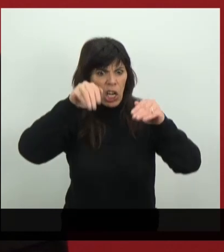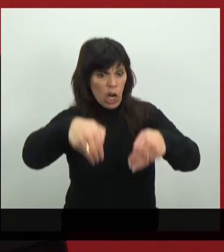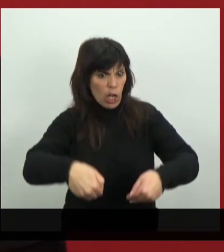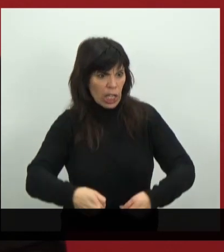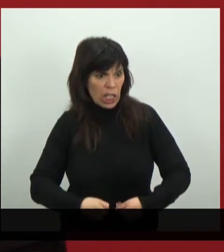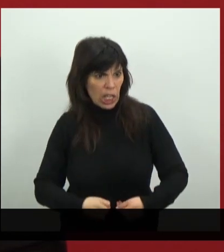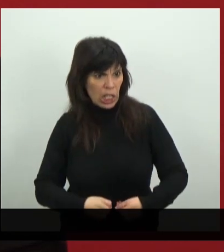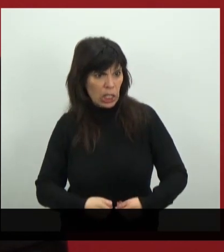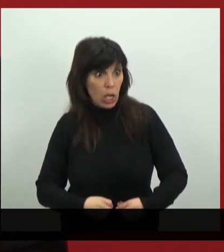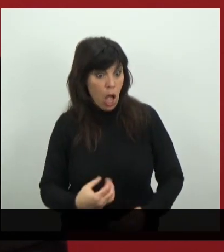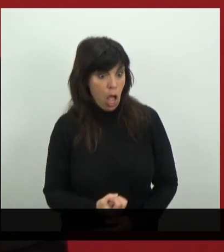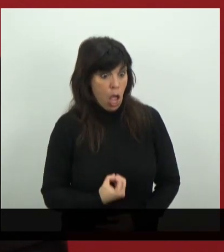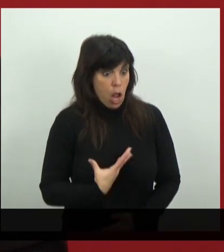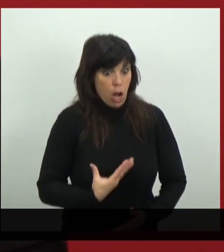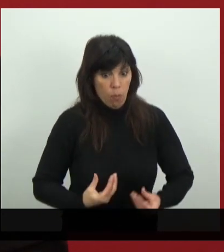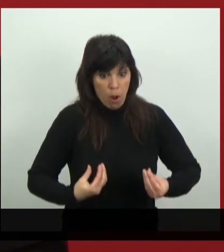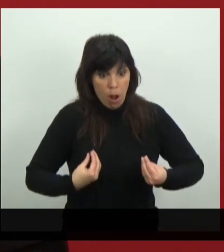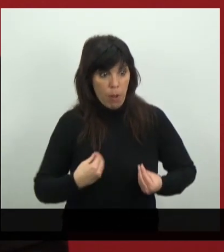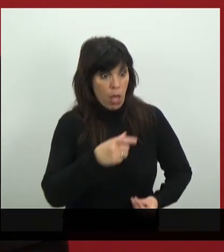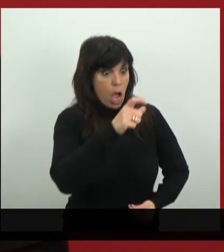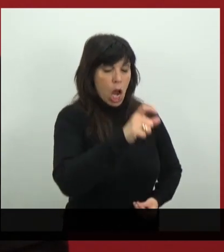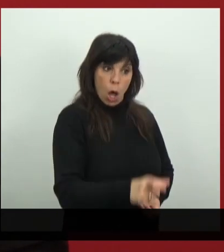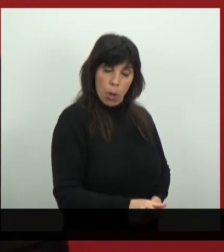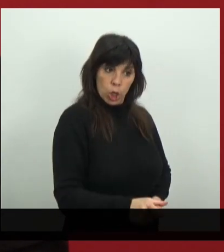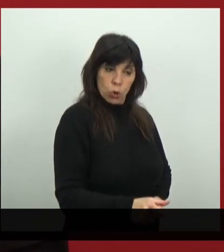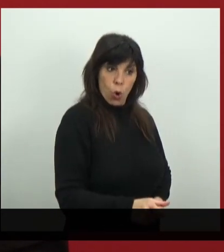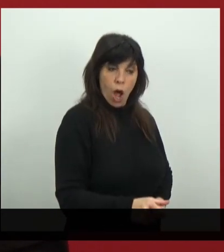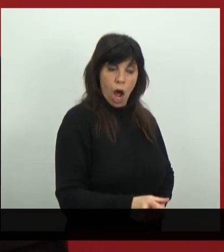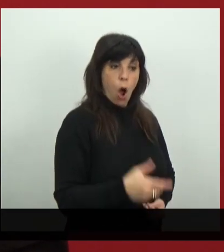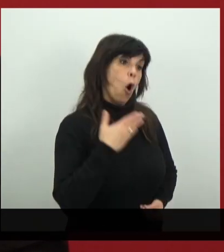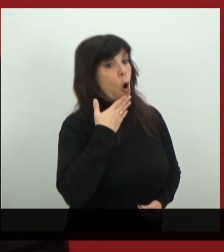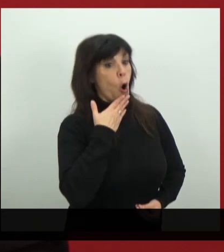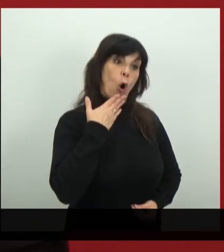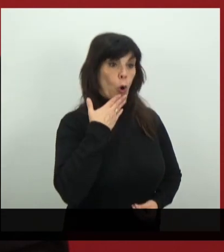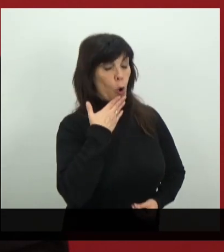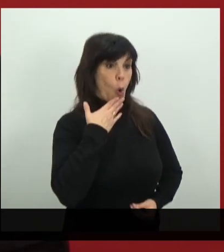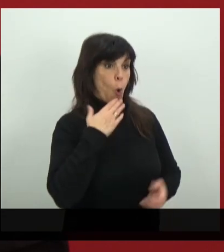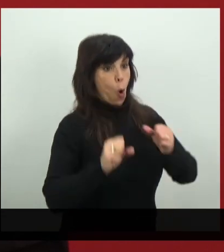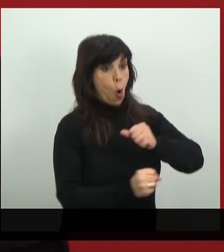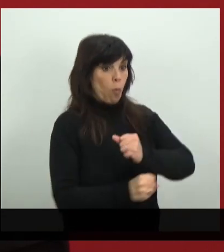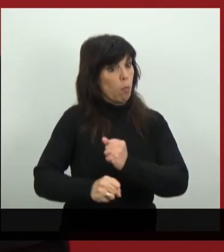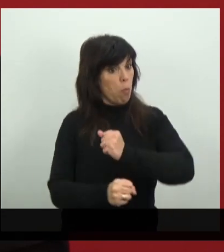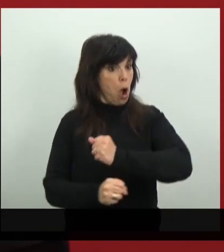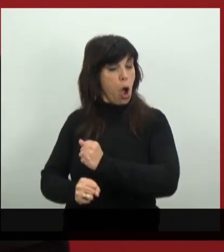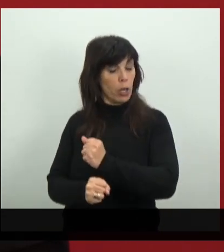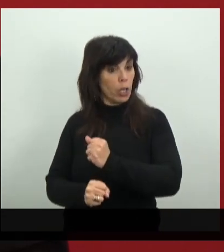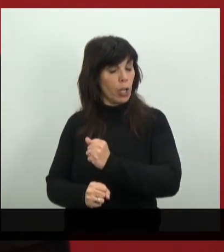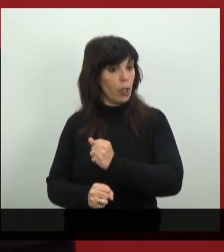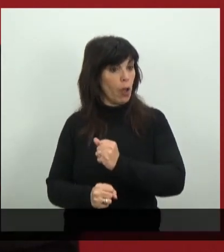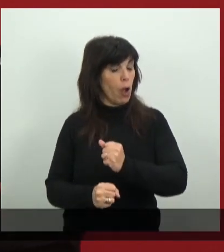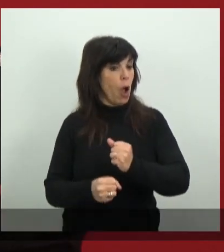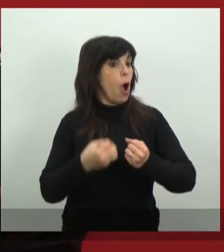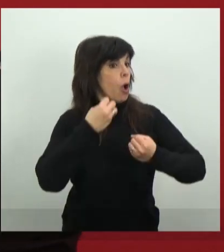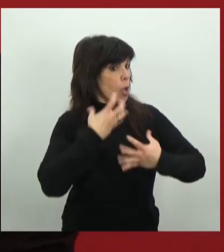la vida, el alma, la persona, barrida y adornada. Pero ¿sabes qué? No llena